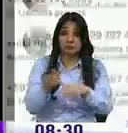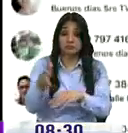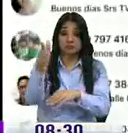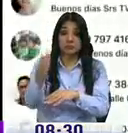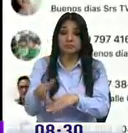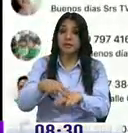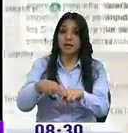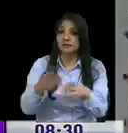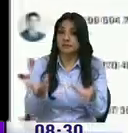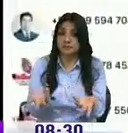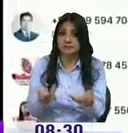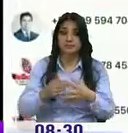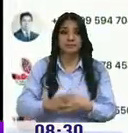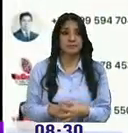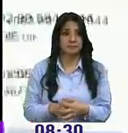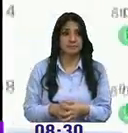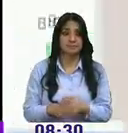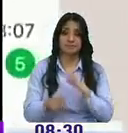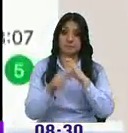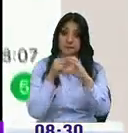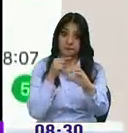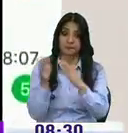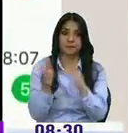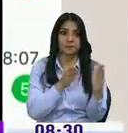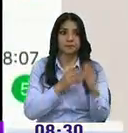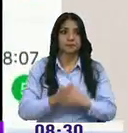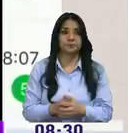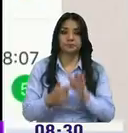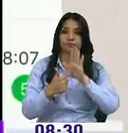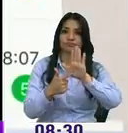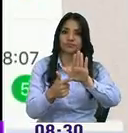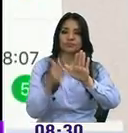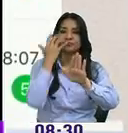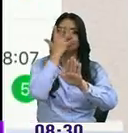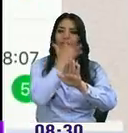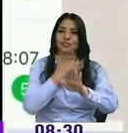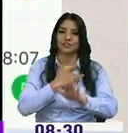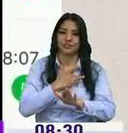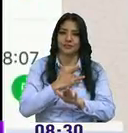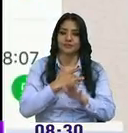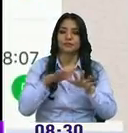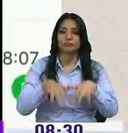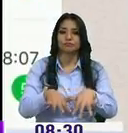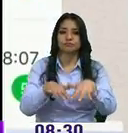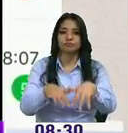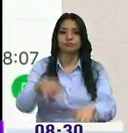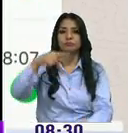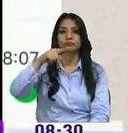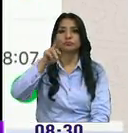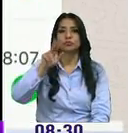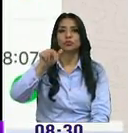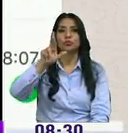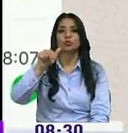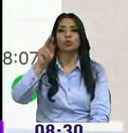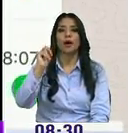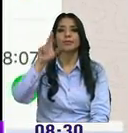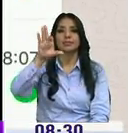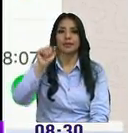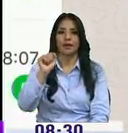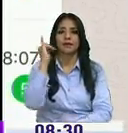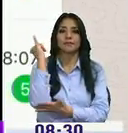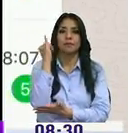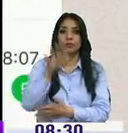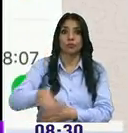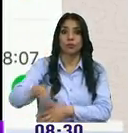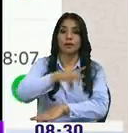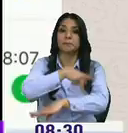No, pues, o sea, un vecino nos envía. Vean esto, golosina para el alma. La laguna de Purujanta, ubicada en los límites de Imbabura y